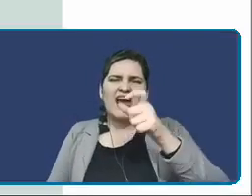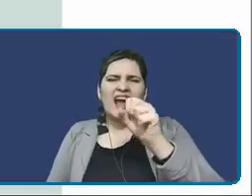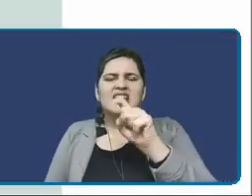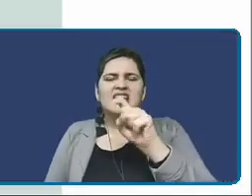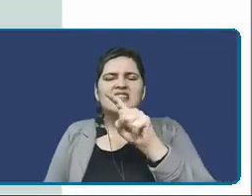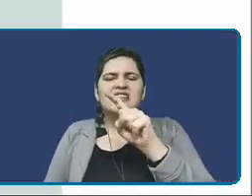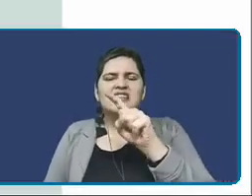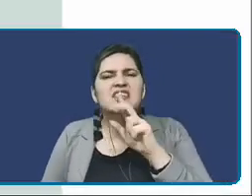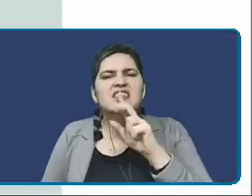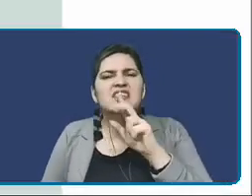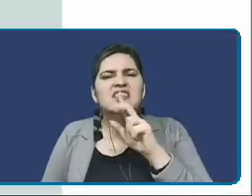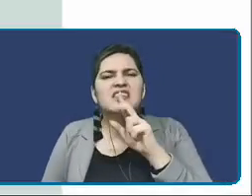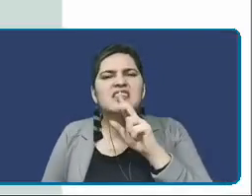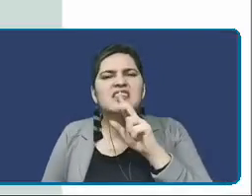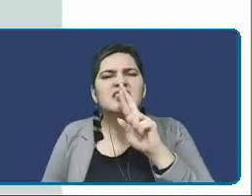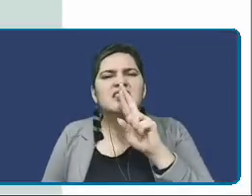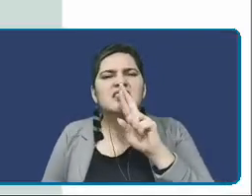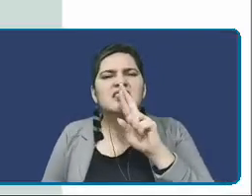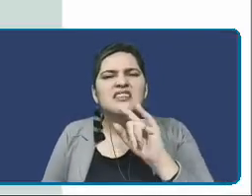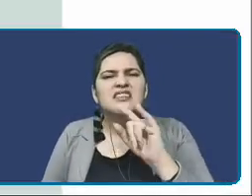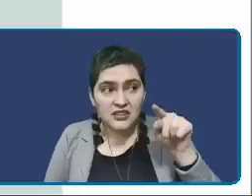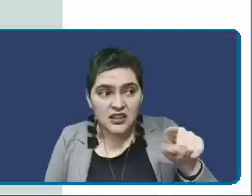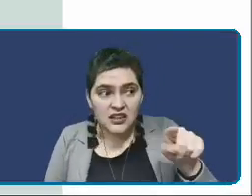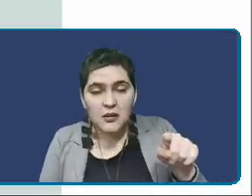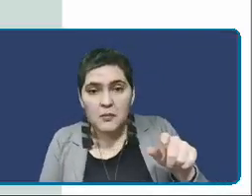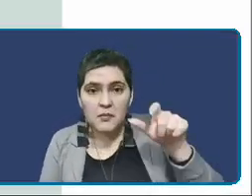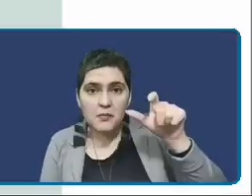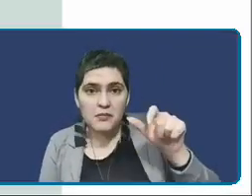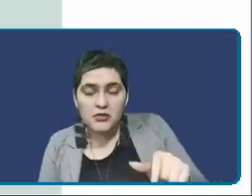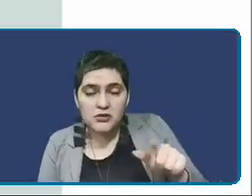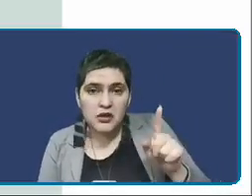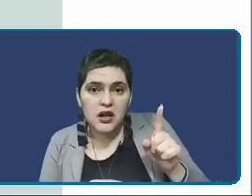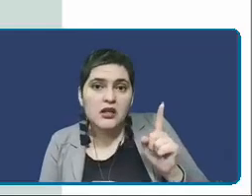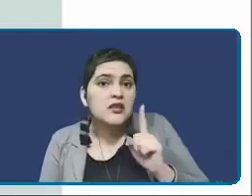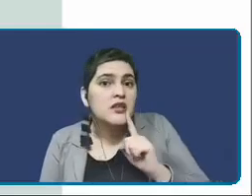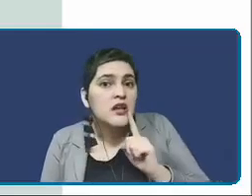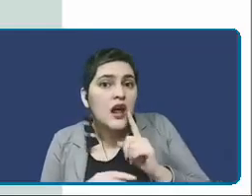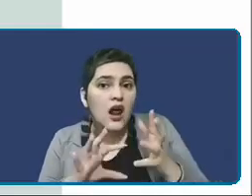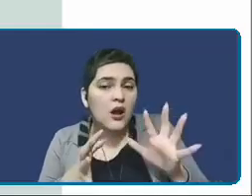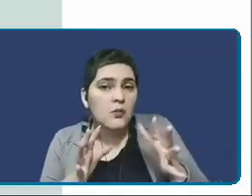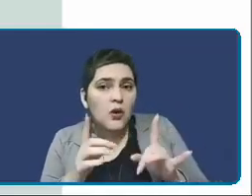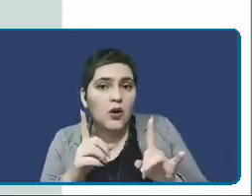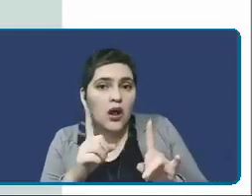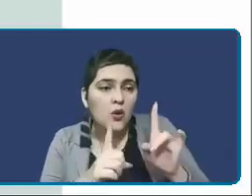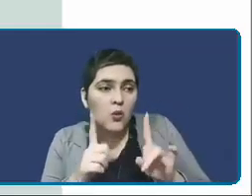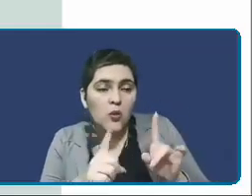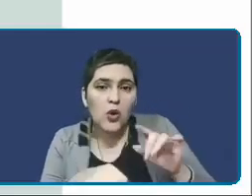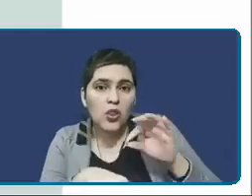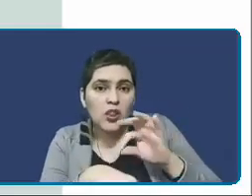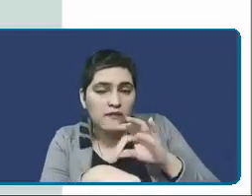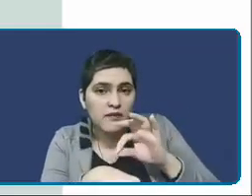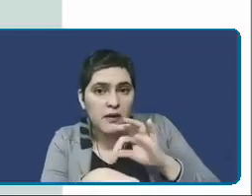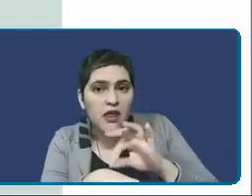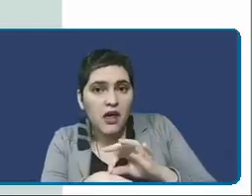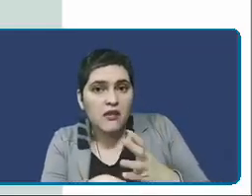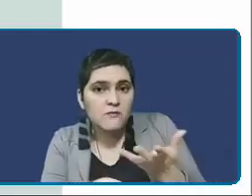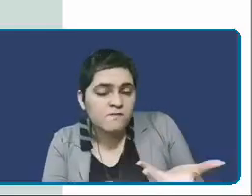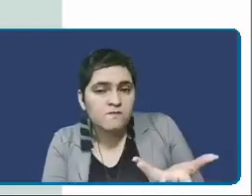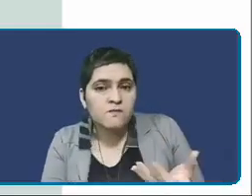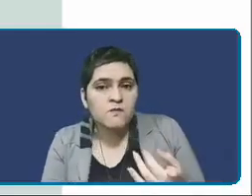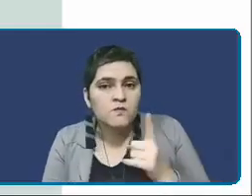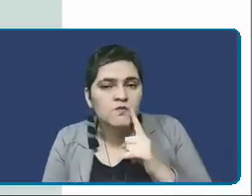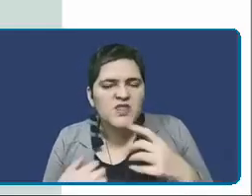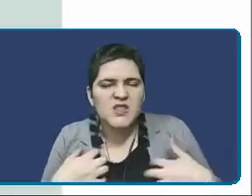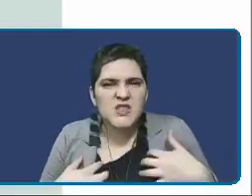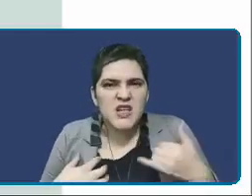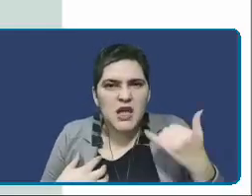pueden ser la manifestación de que tengo alguna de esas condiciones médicas, ¿no es cierto? Aparece más irritabilidad o aparece